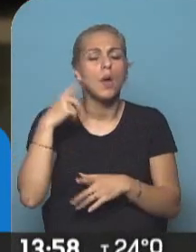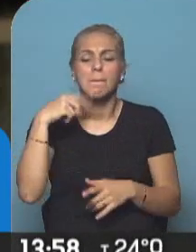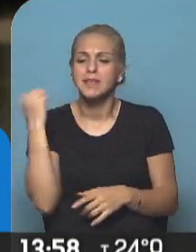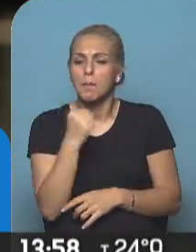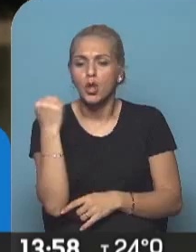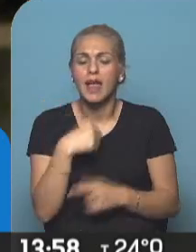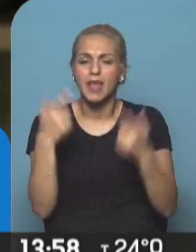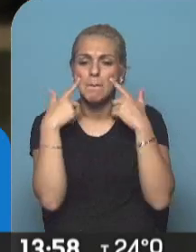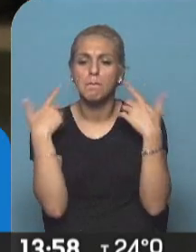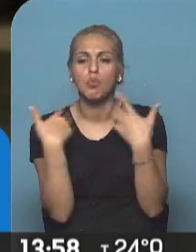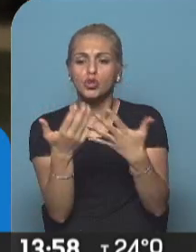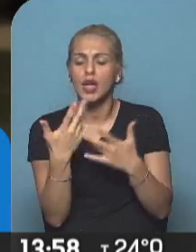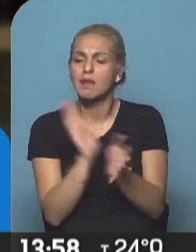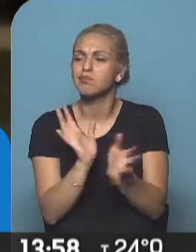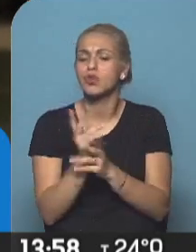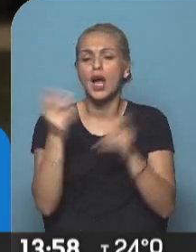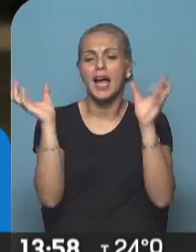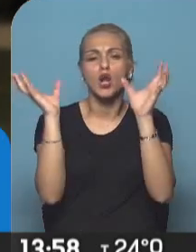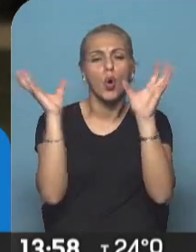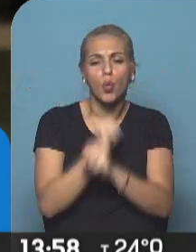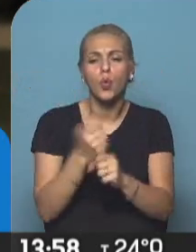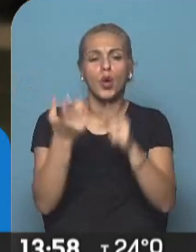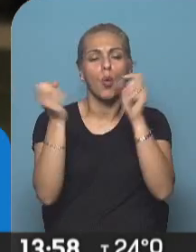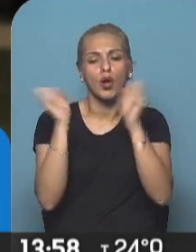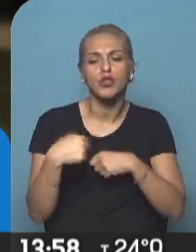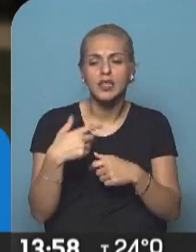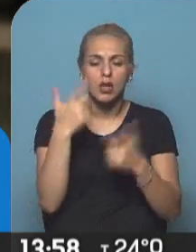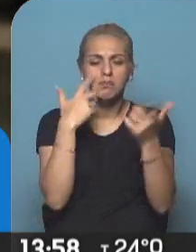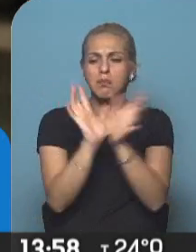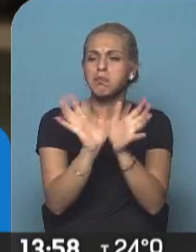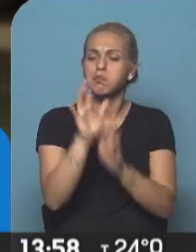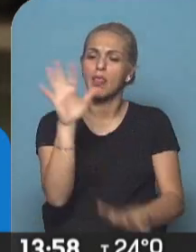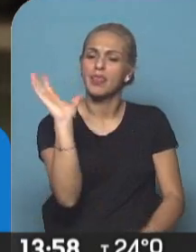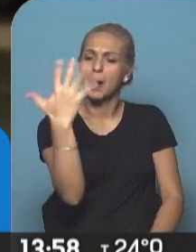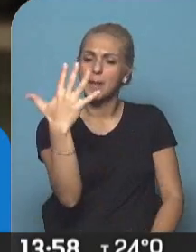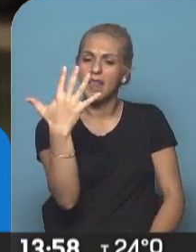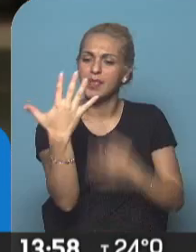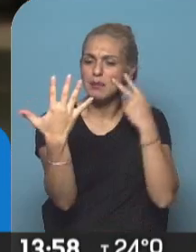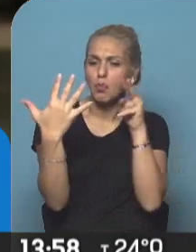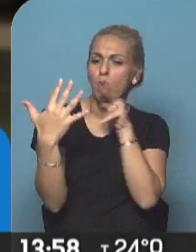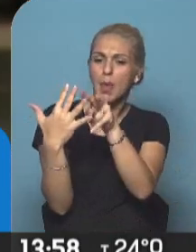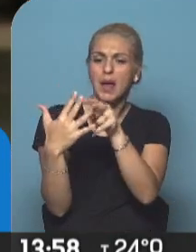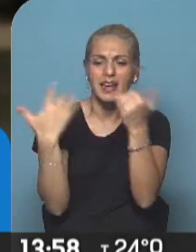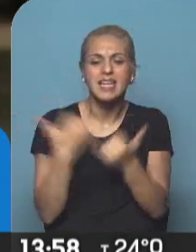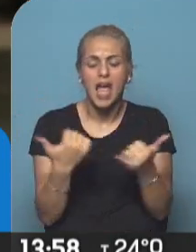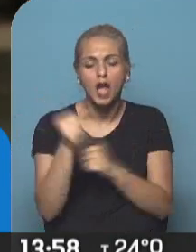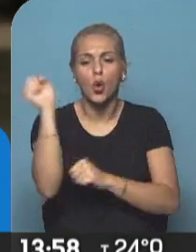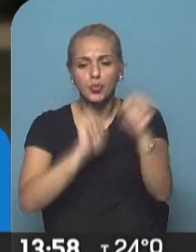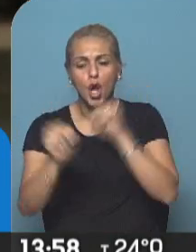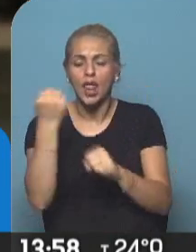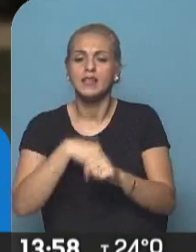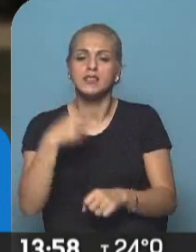transparentar algo que pasa en nuestra sociedad que la problemática de violencia de género siempre las maratones tienen alguna